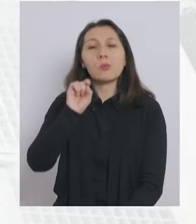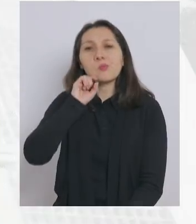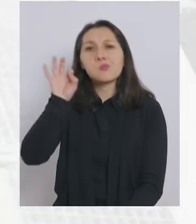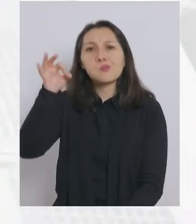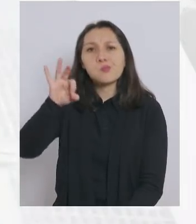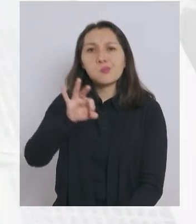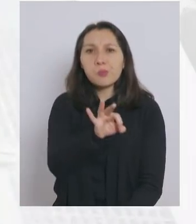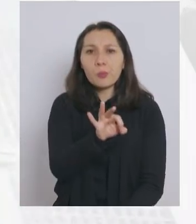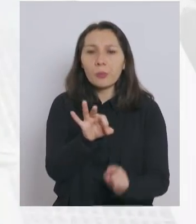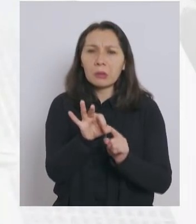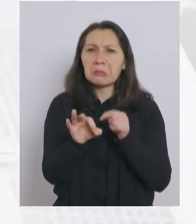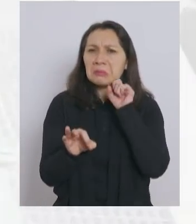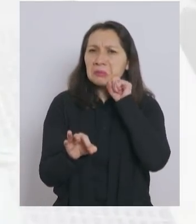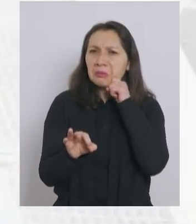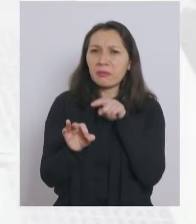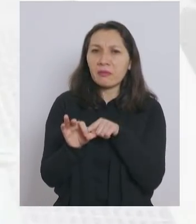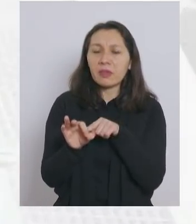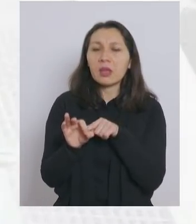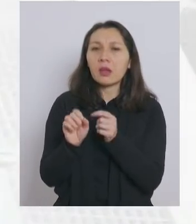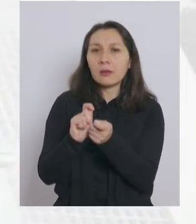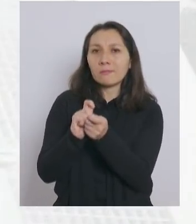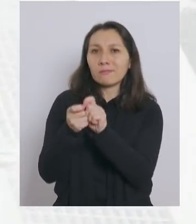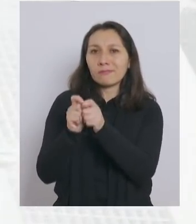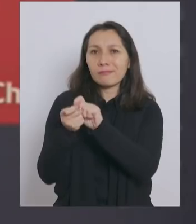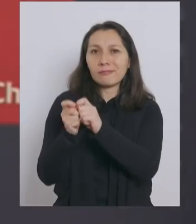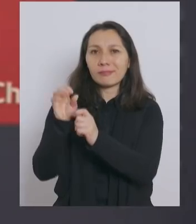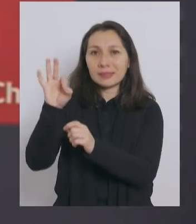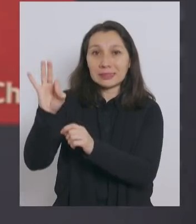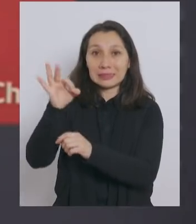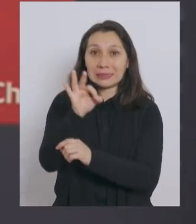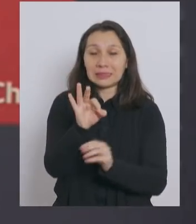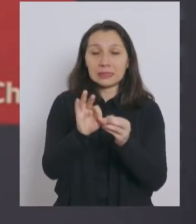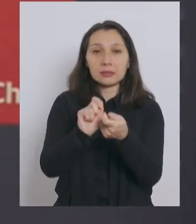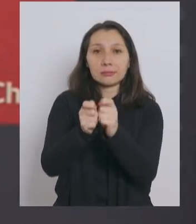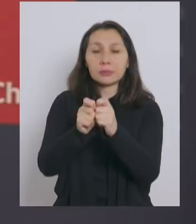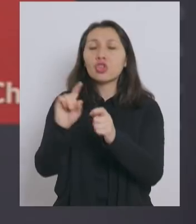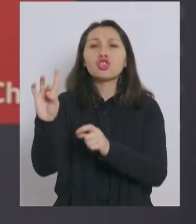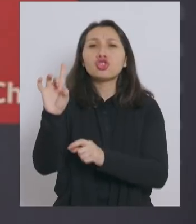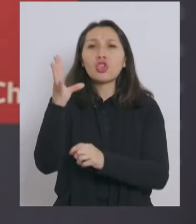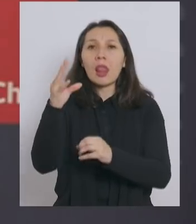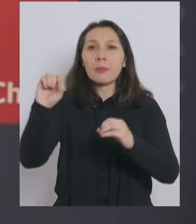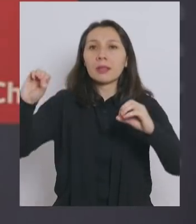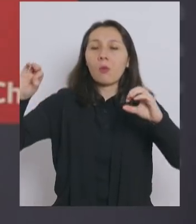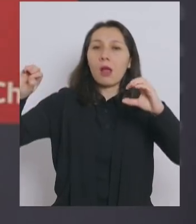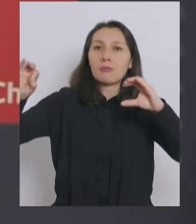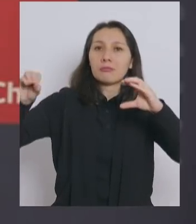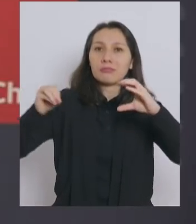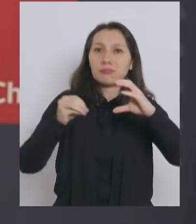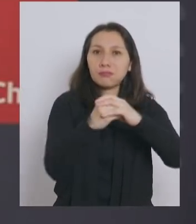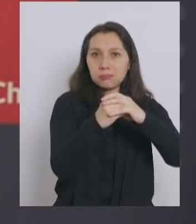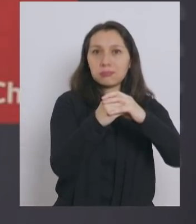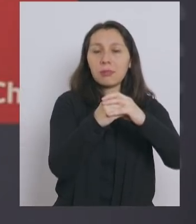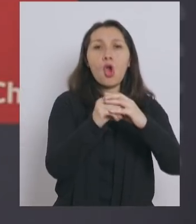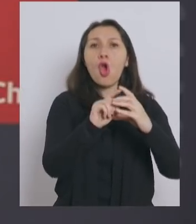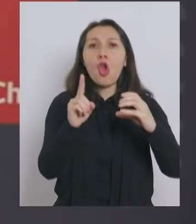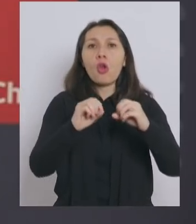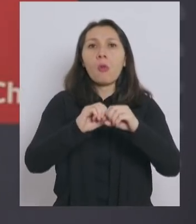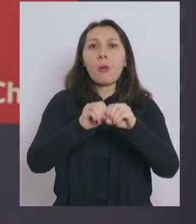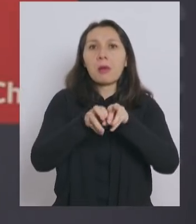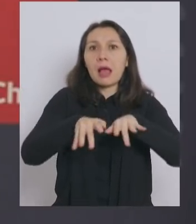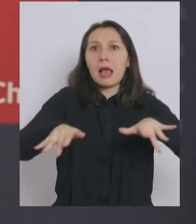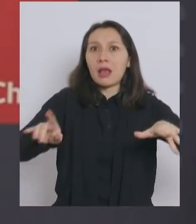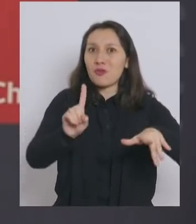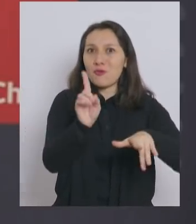pero está modificado de tal manera que solo puede entrar a la célula y no replicarse ni